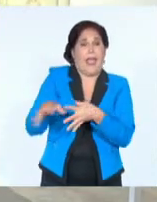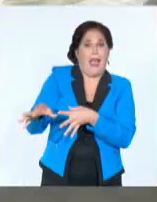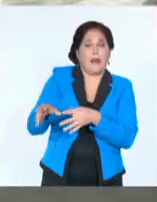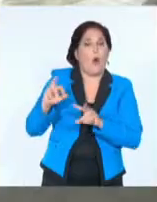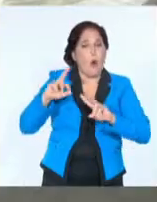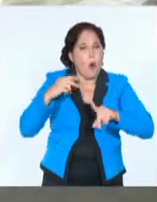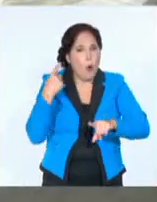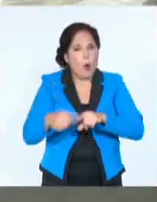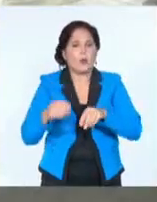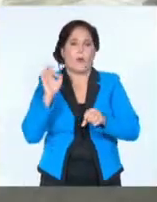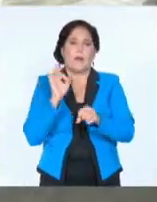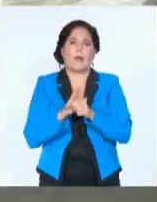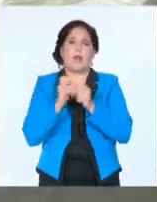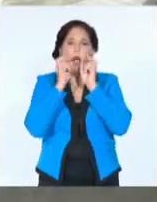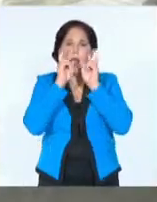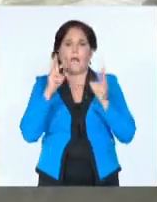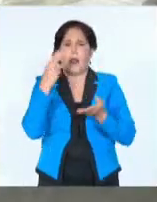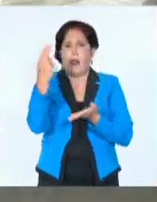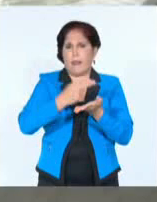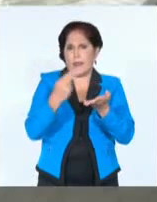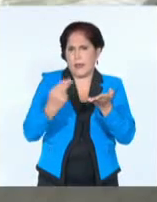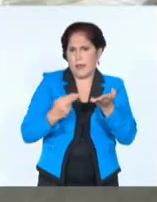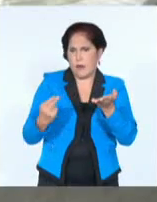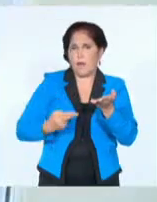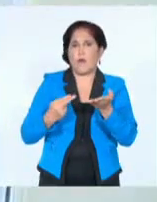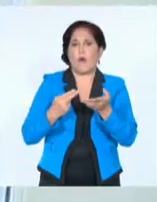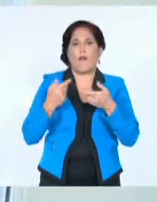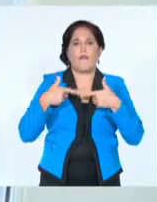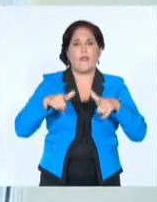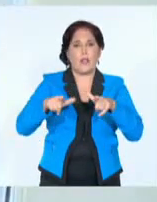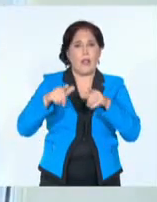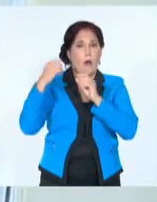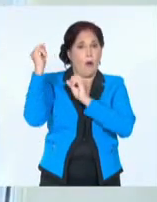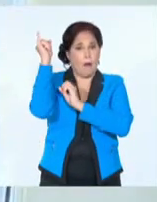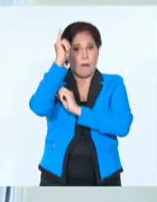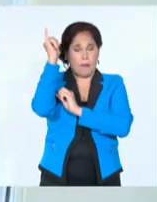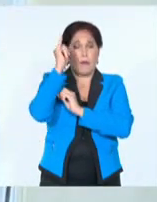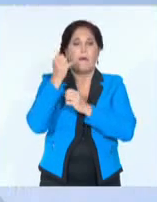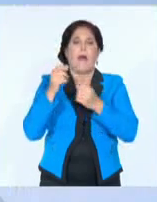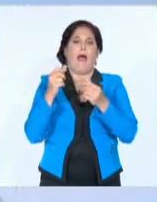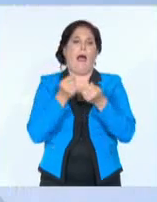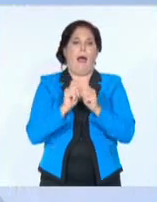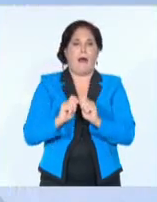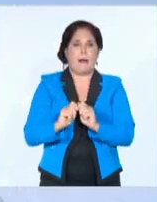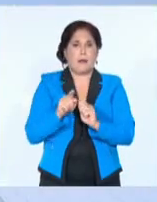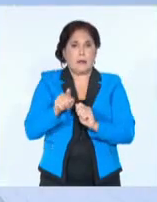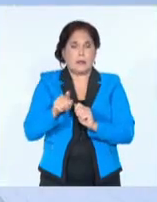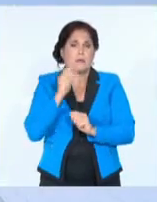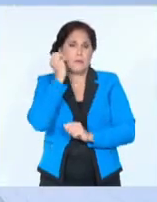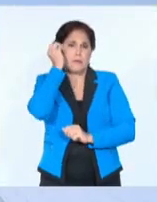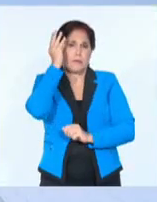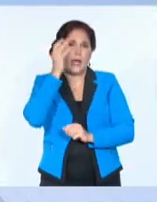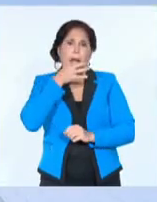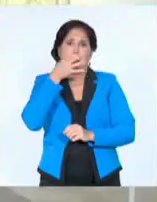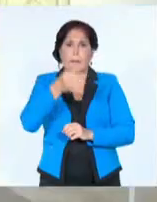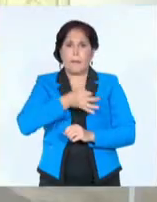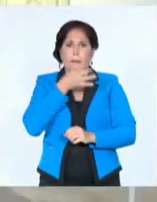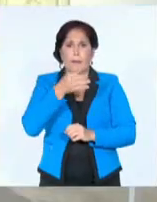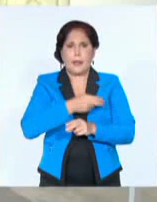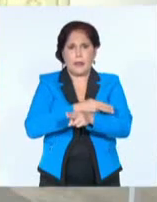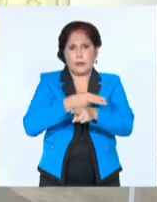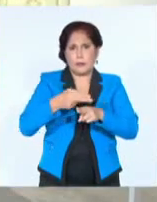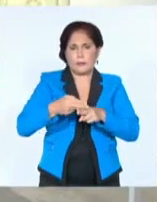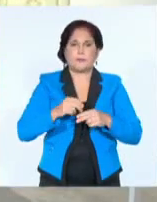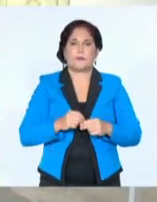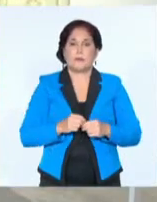una vida. El dibujo, la instalación y el videoarte son las expresiones de las que se valió el creador para explicitar su discurso. Dentro de